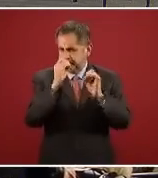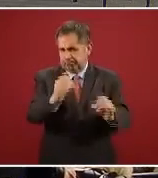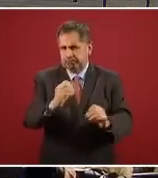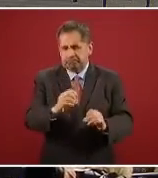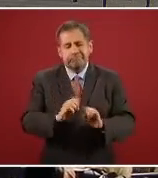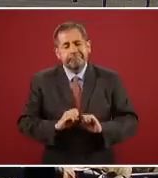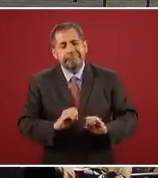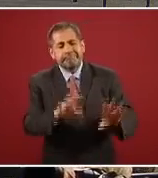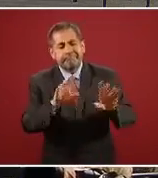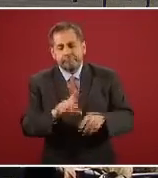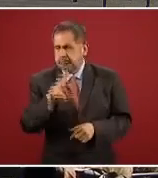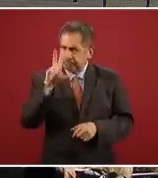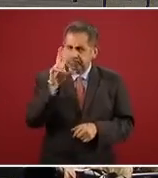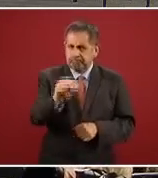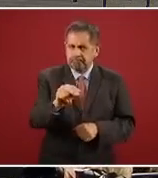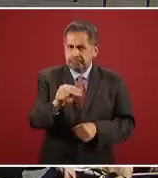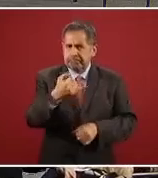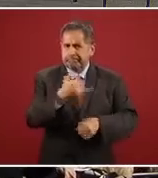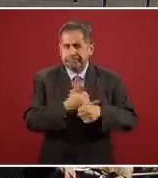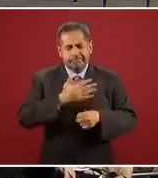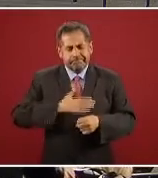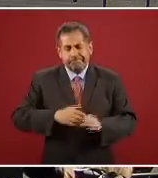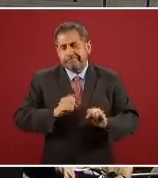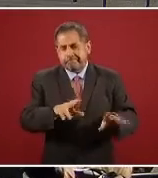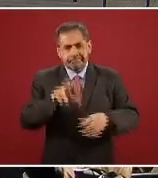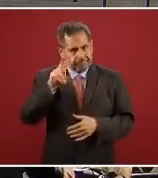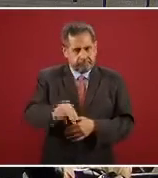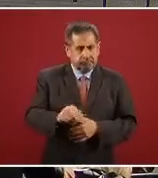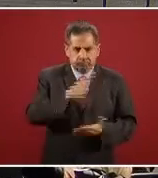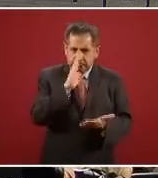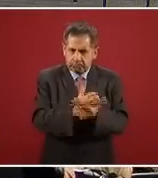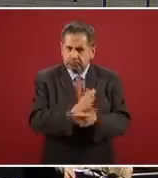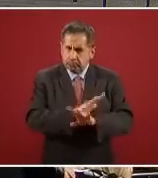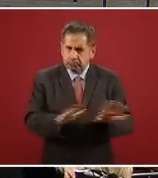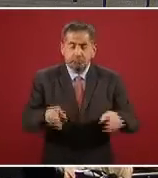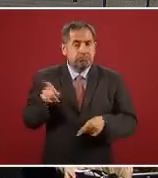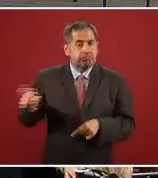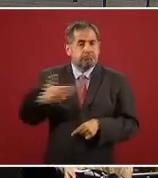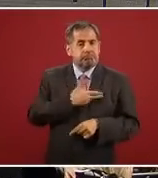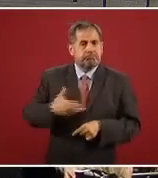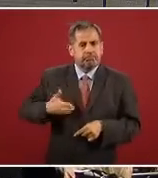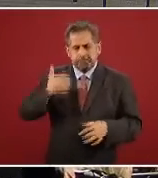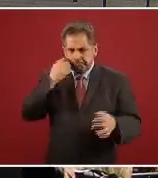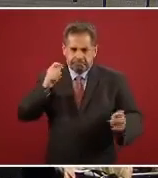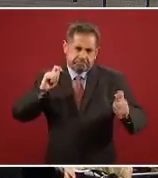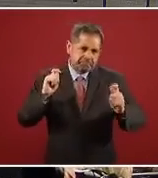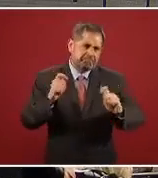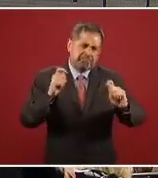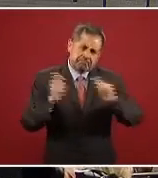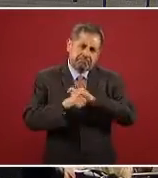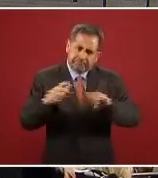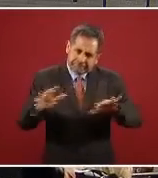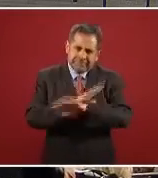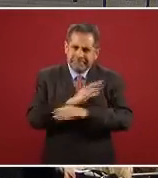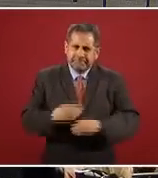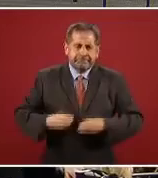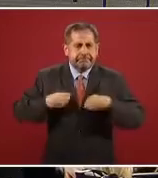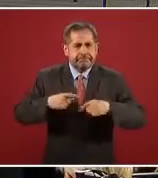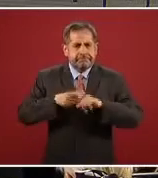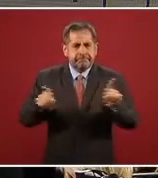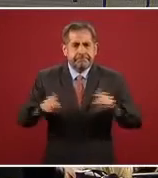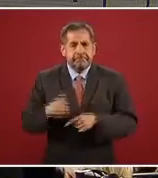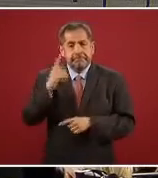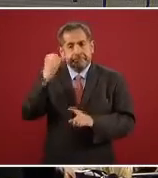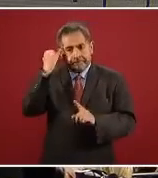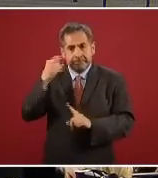cero tolerancia a la impunidad. Él ha impulsado una transformación de la vida pública de México a partir de una expresión que tiene